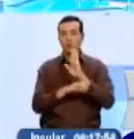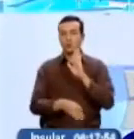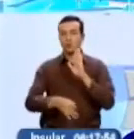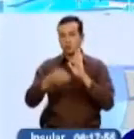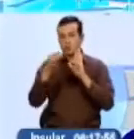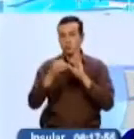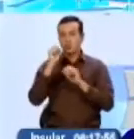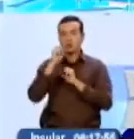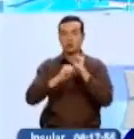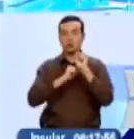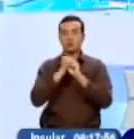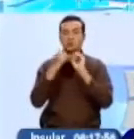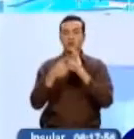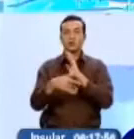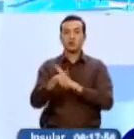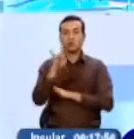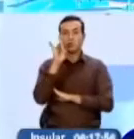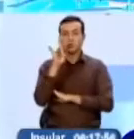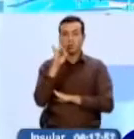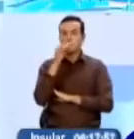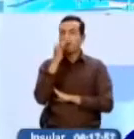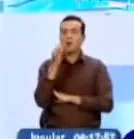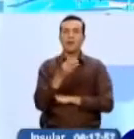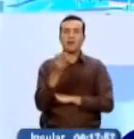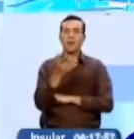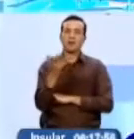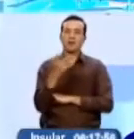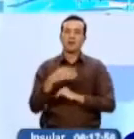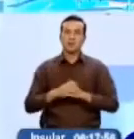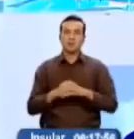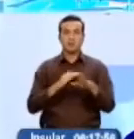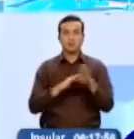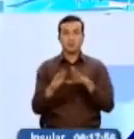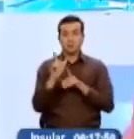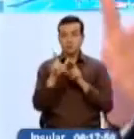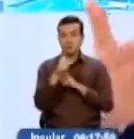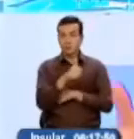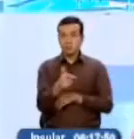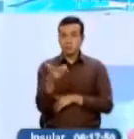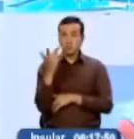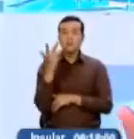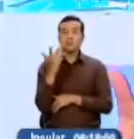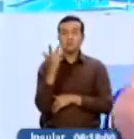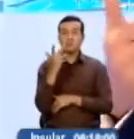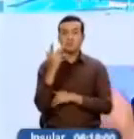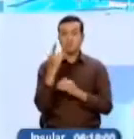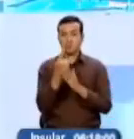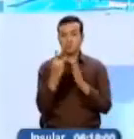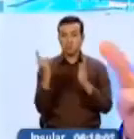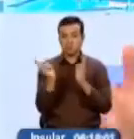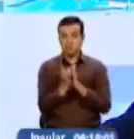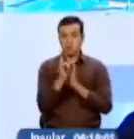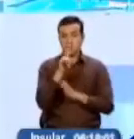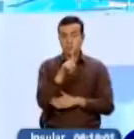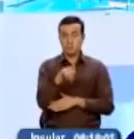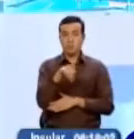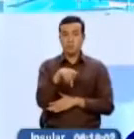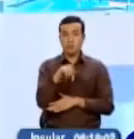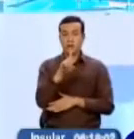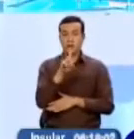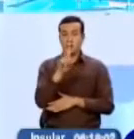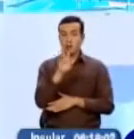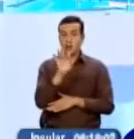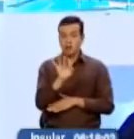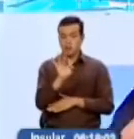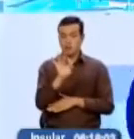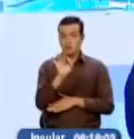2008 pues ya sea una realidad e invitó también a la ciudadanía a descargar el pdf de la ley que está en la página web del área